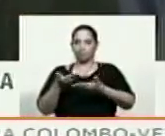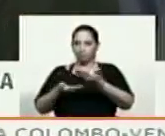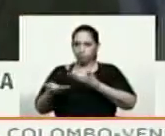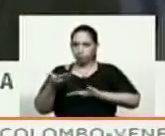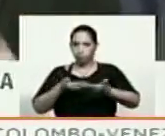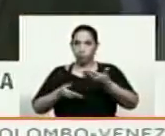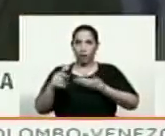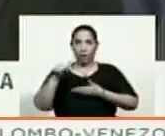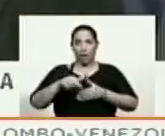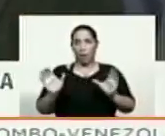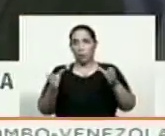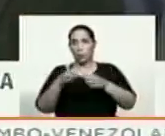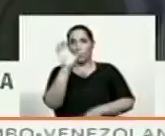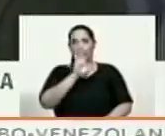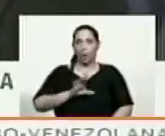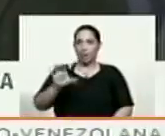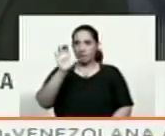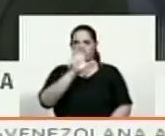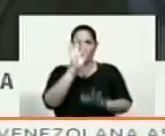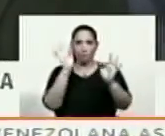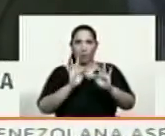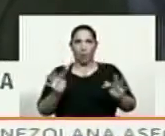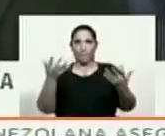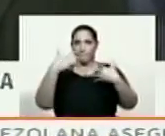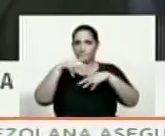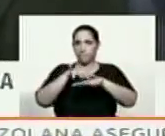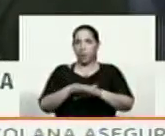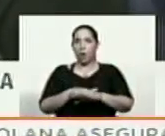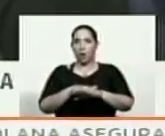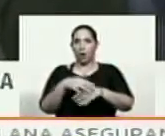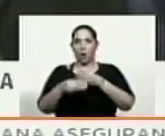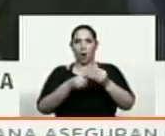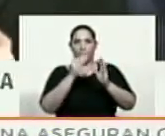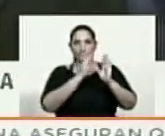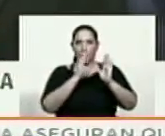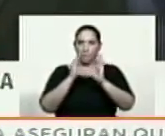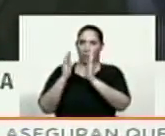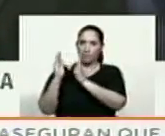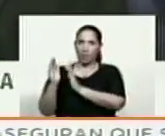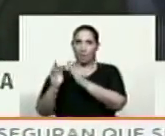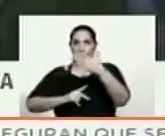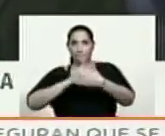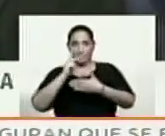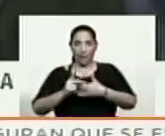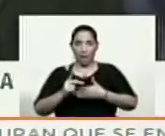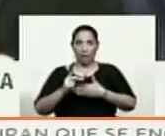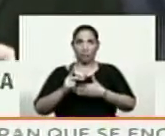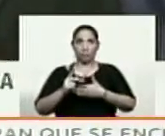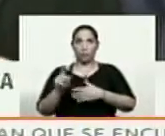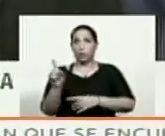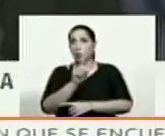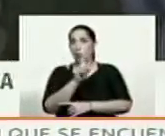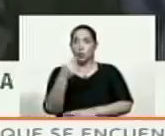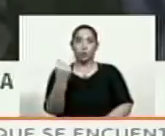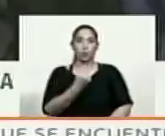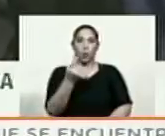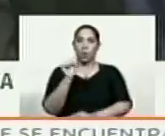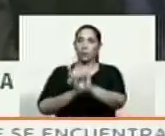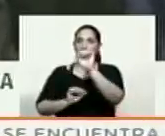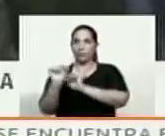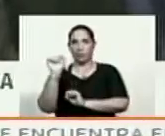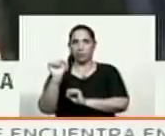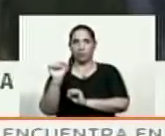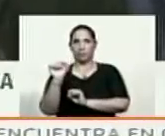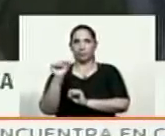este grupo de países de manera conjunta va a ir organizando una estrategia y un plan que, insisto, no es solo para la defensa